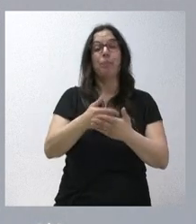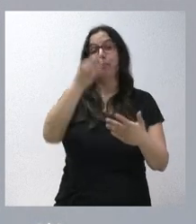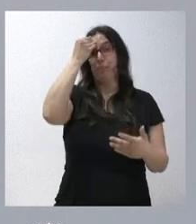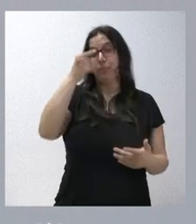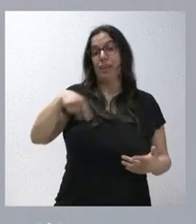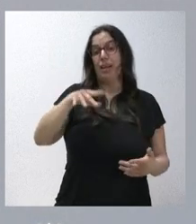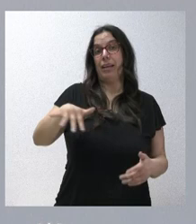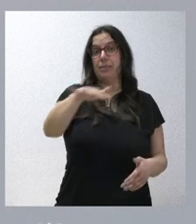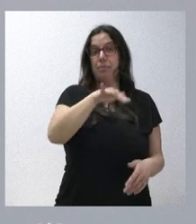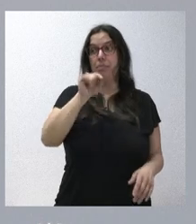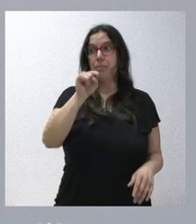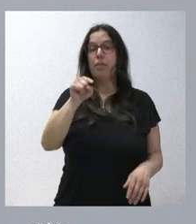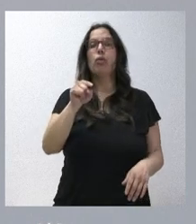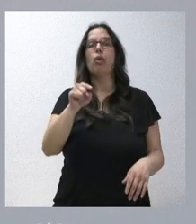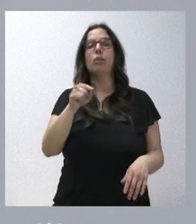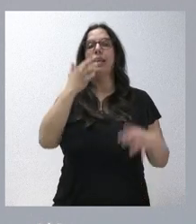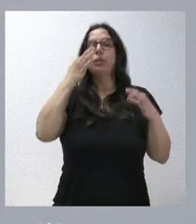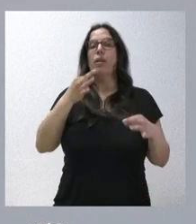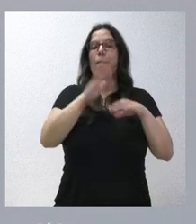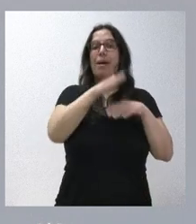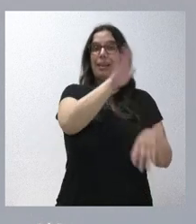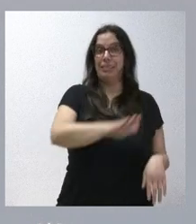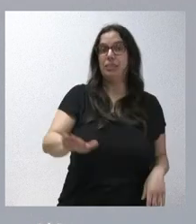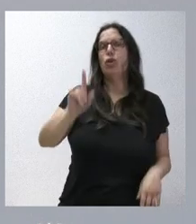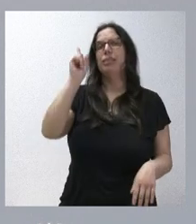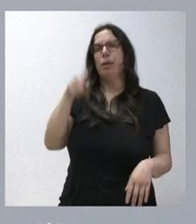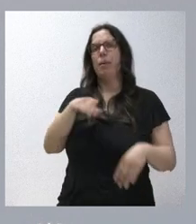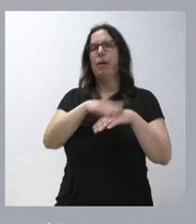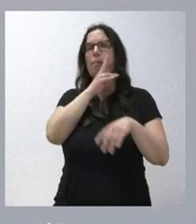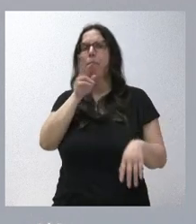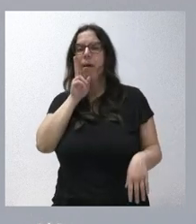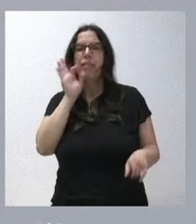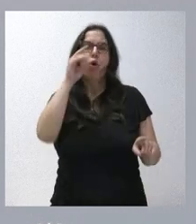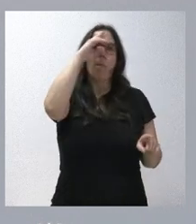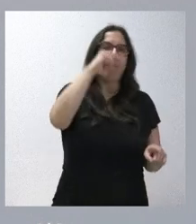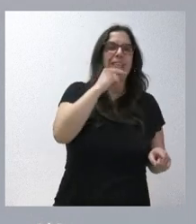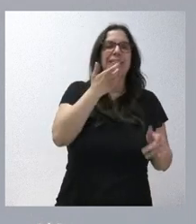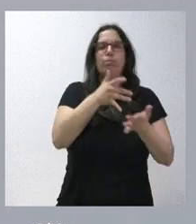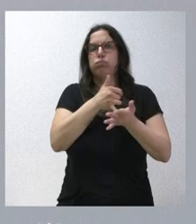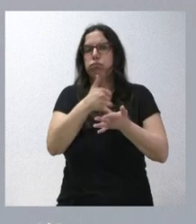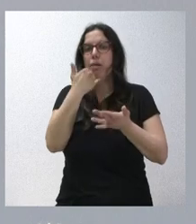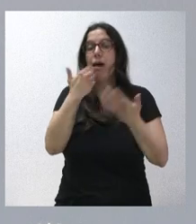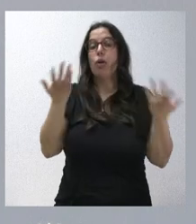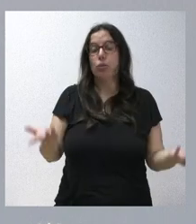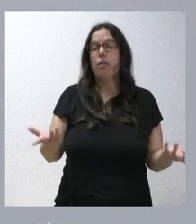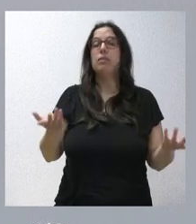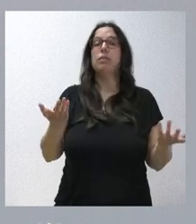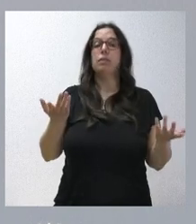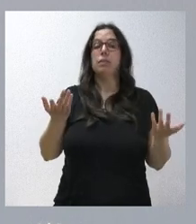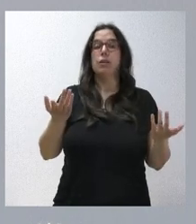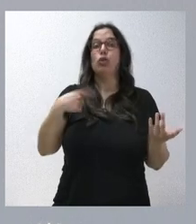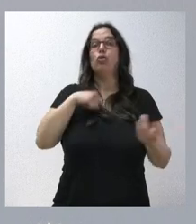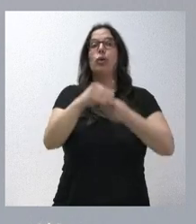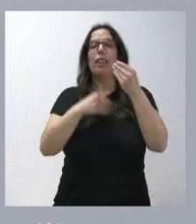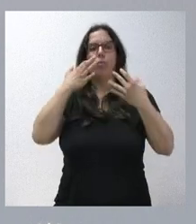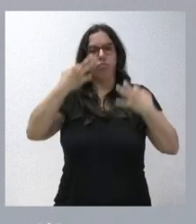Estos espacios no son solamente para los menores sino también para las madres o padres vulnerables y de esta forma lo que estamos haciendo es